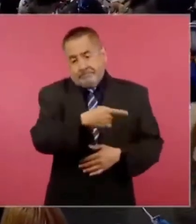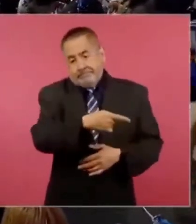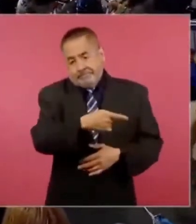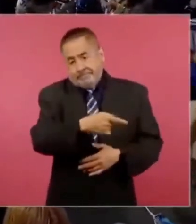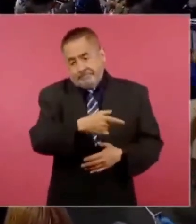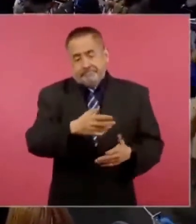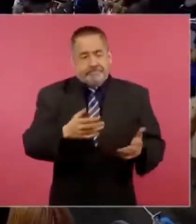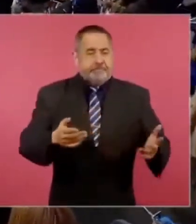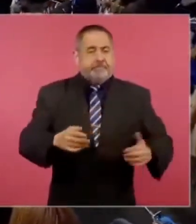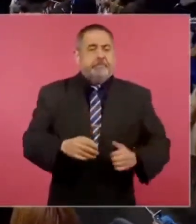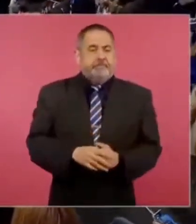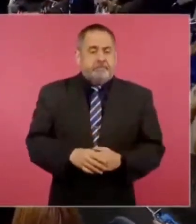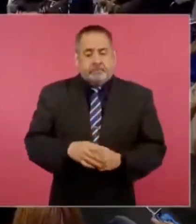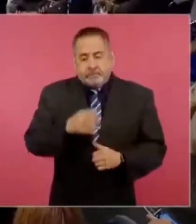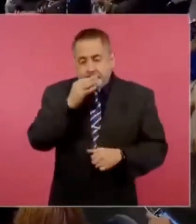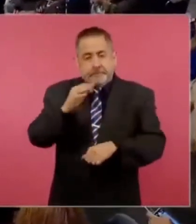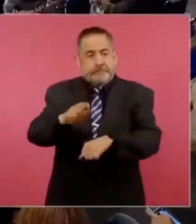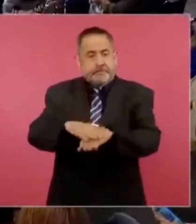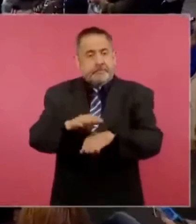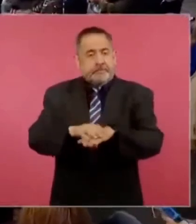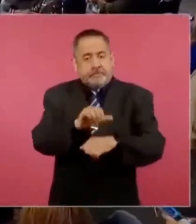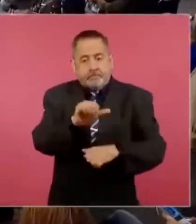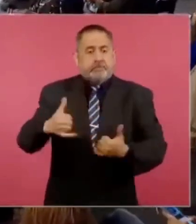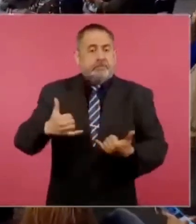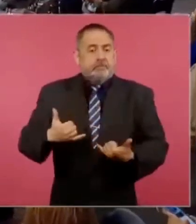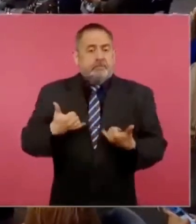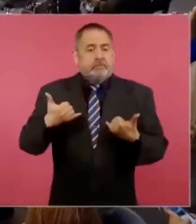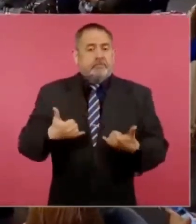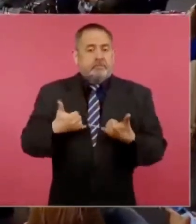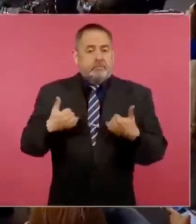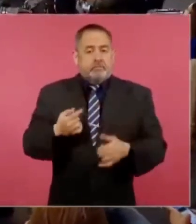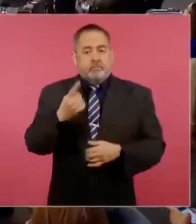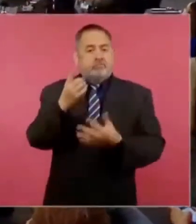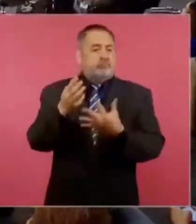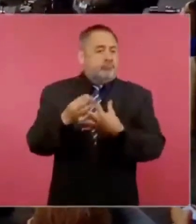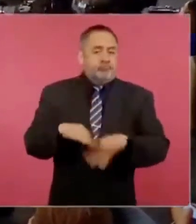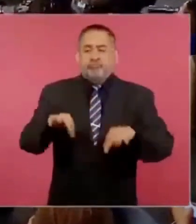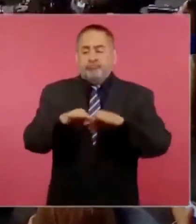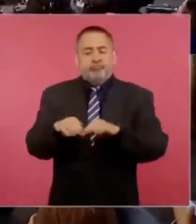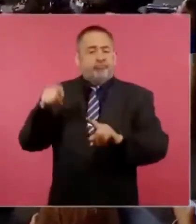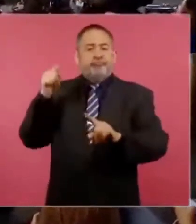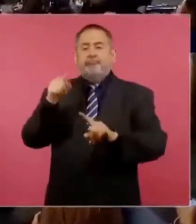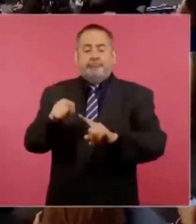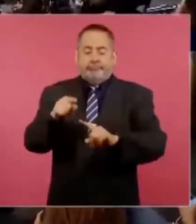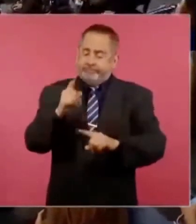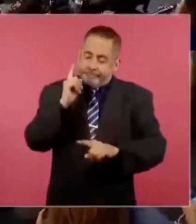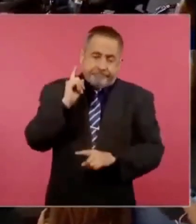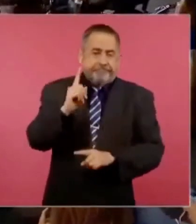Entonces, para los jóvenes es muy importante